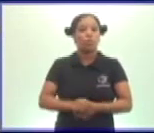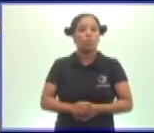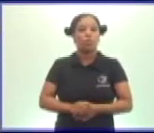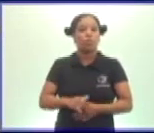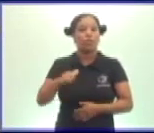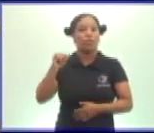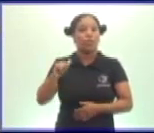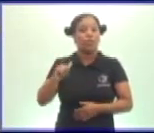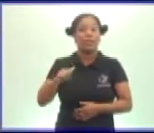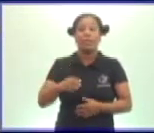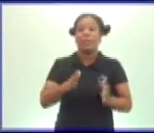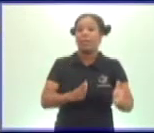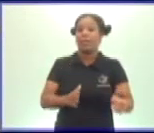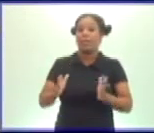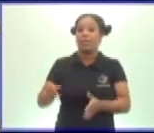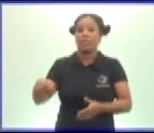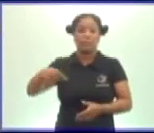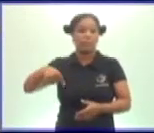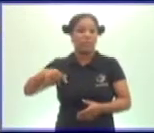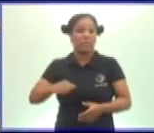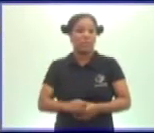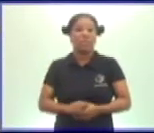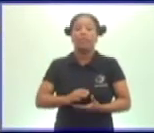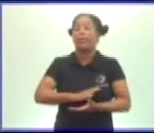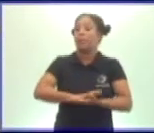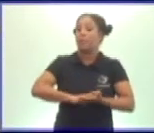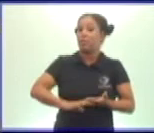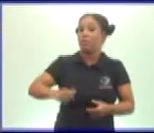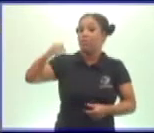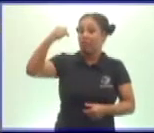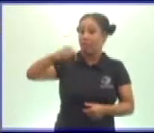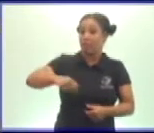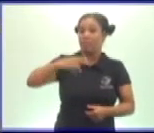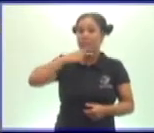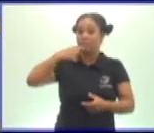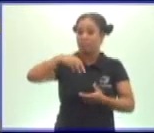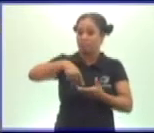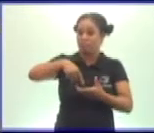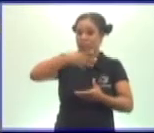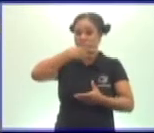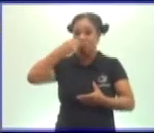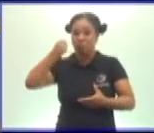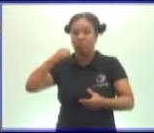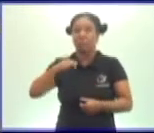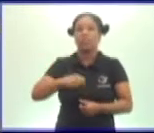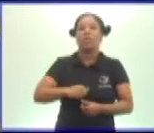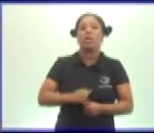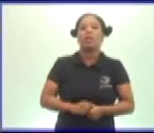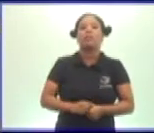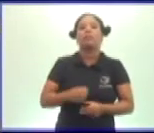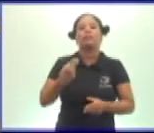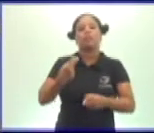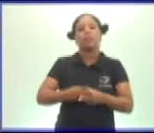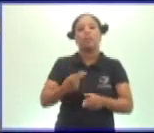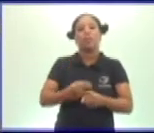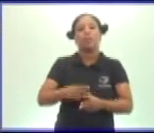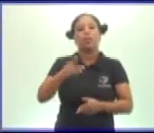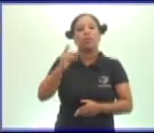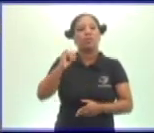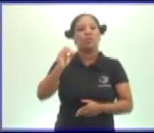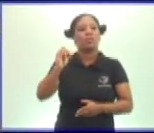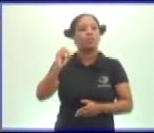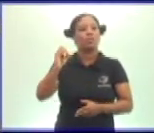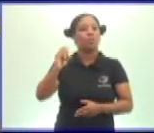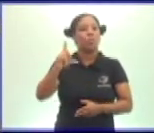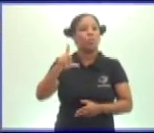fase dispersante, que quien permite que esa sustancia se distribuya en su seno, será la disolución.